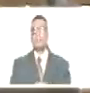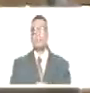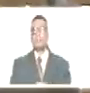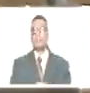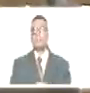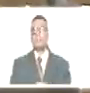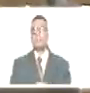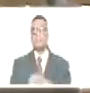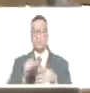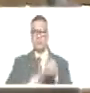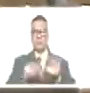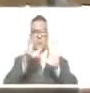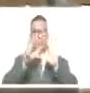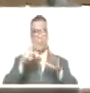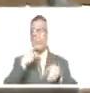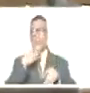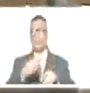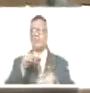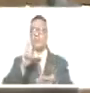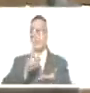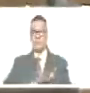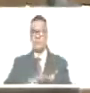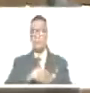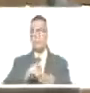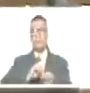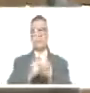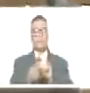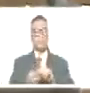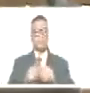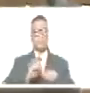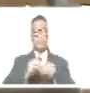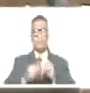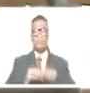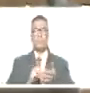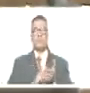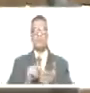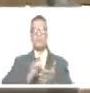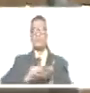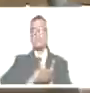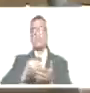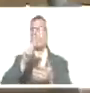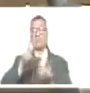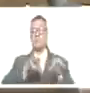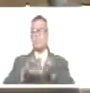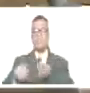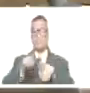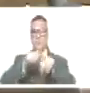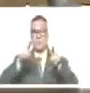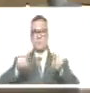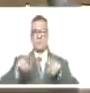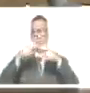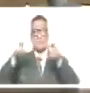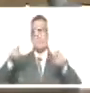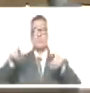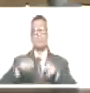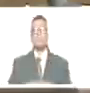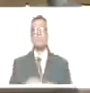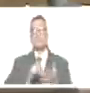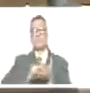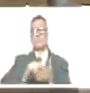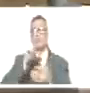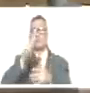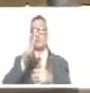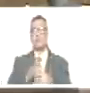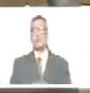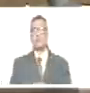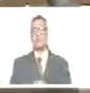Octavo, se sugiere aprobar con modificación el contenido del artículo 2, quedando redactado de la manera siguiente. Artículo 2. La